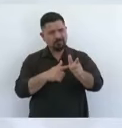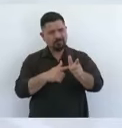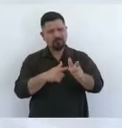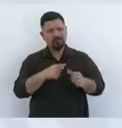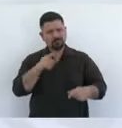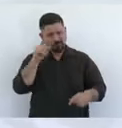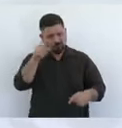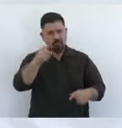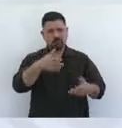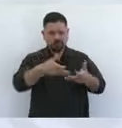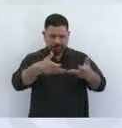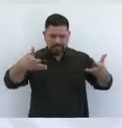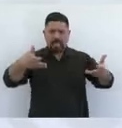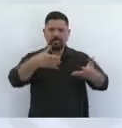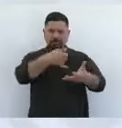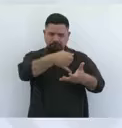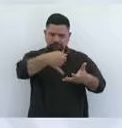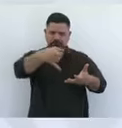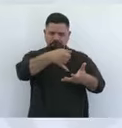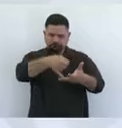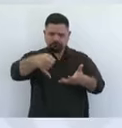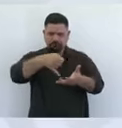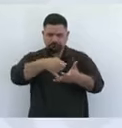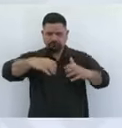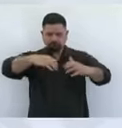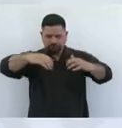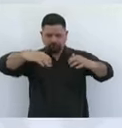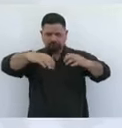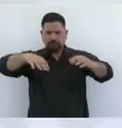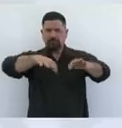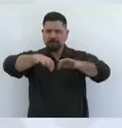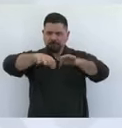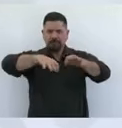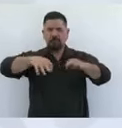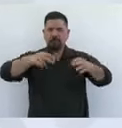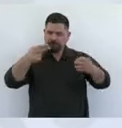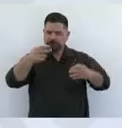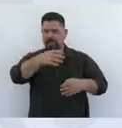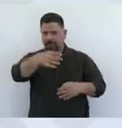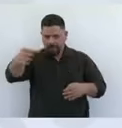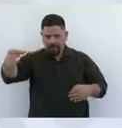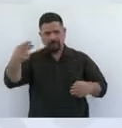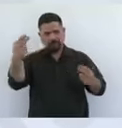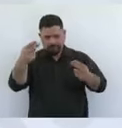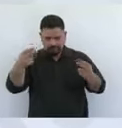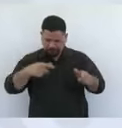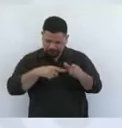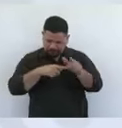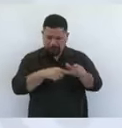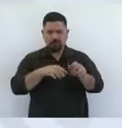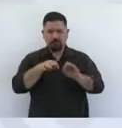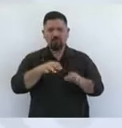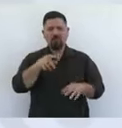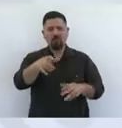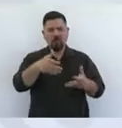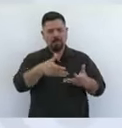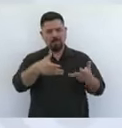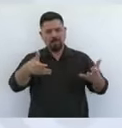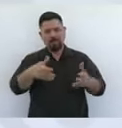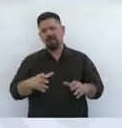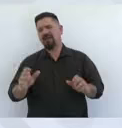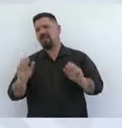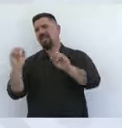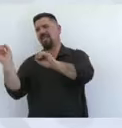cultivando la tierra. Hay que seguir trabajando en el campo, no abandonar el